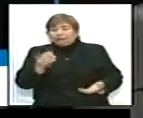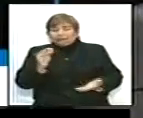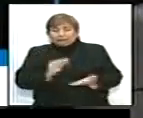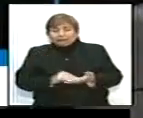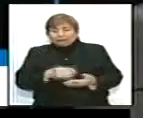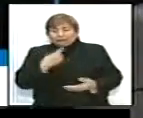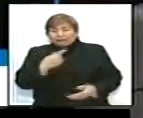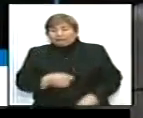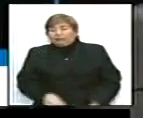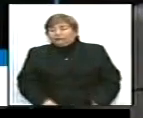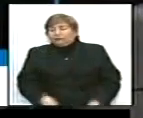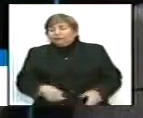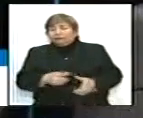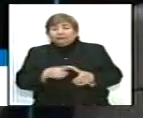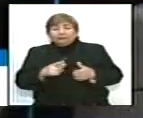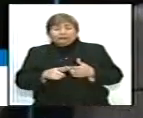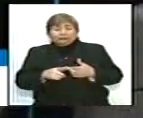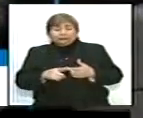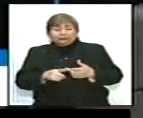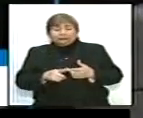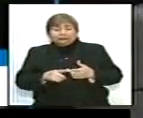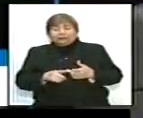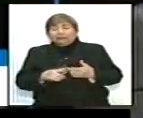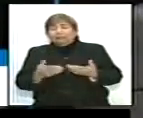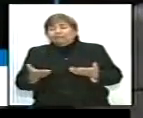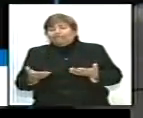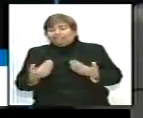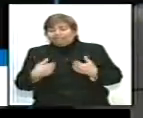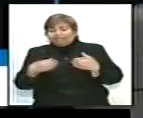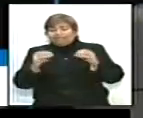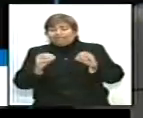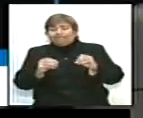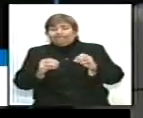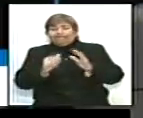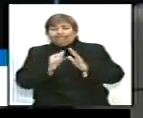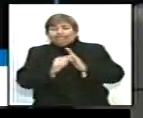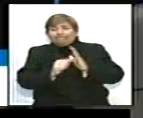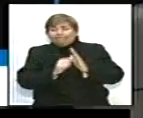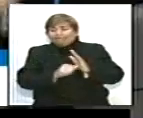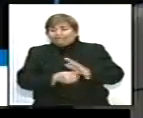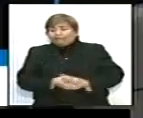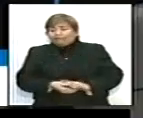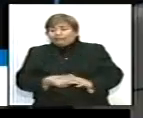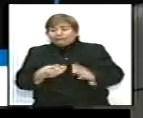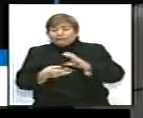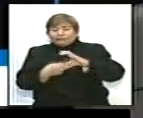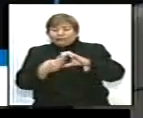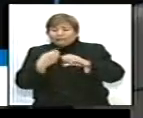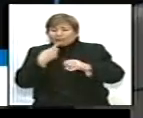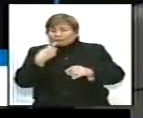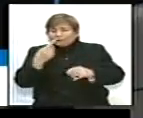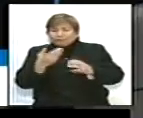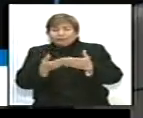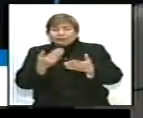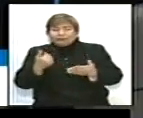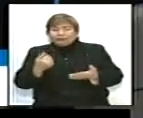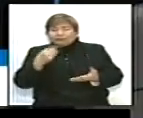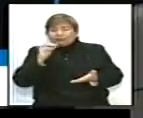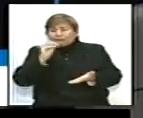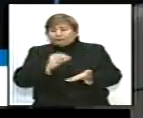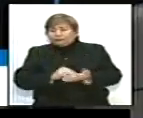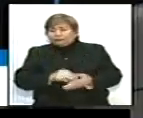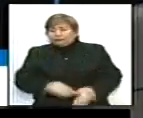decir. Pero entonces, volviendo al tema de la minería que han colocado aquí en agenda, presidente, nosotros ya hemos adelantado y hemos colocado